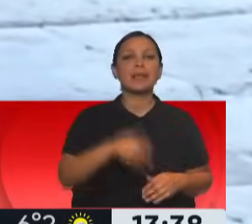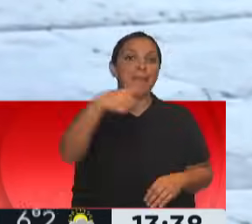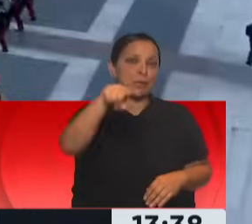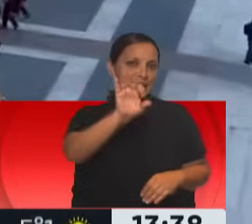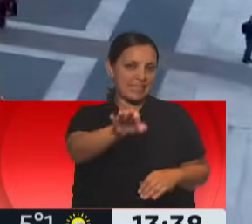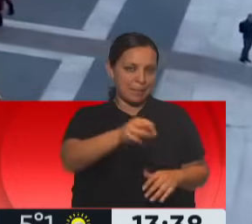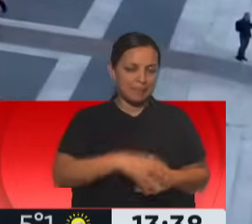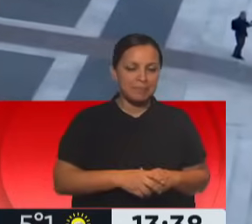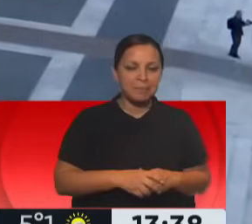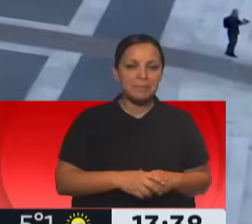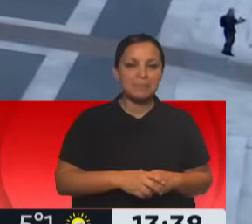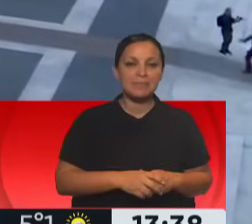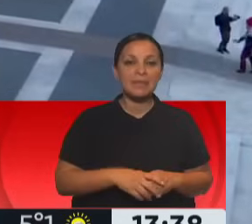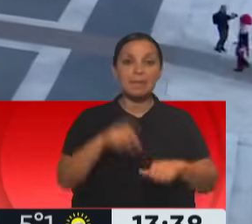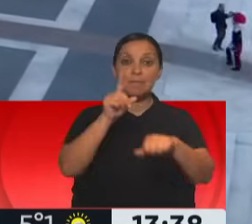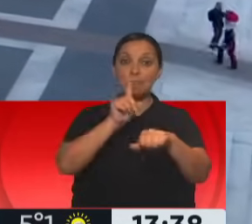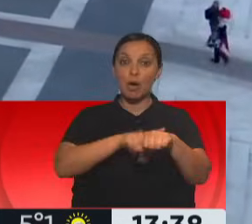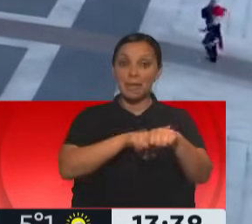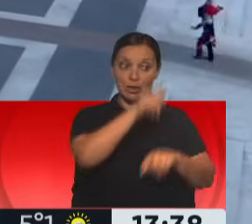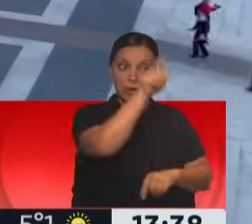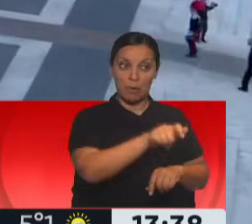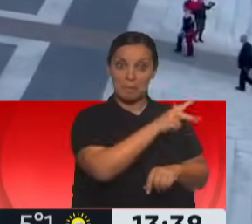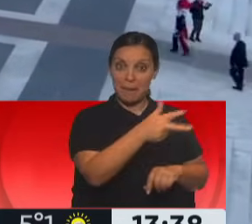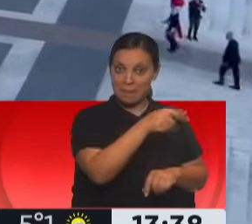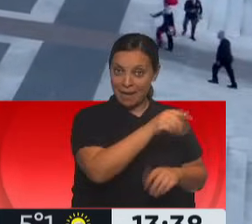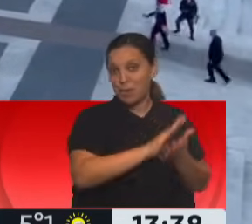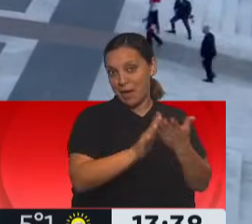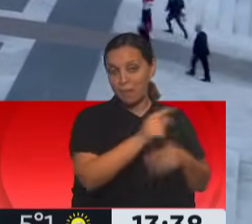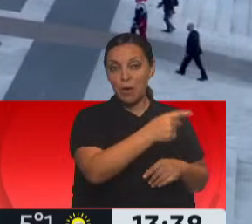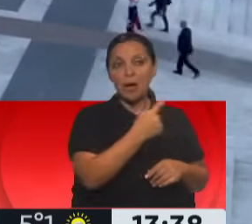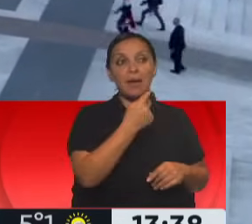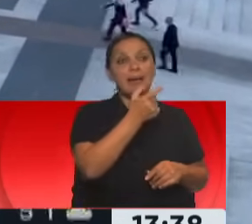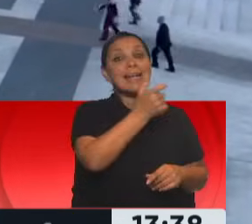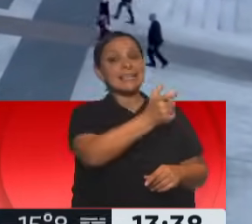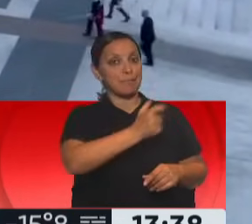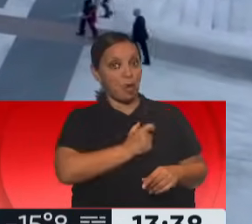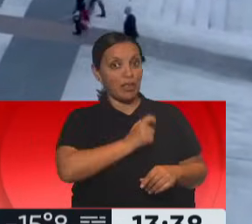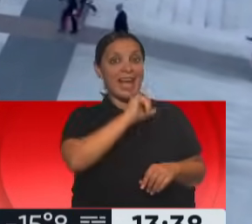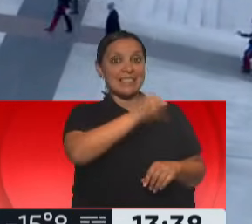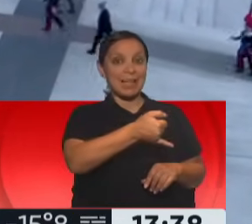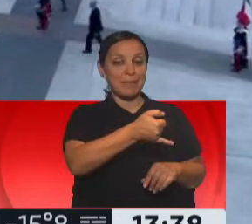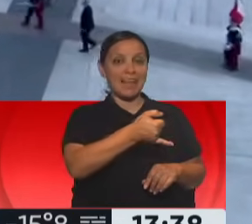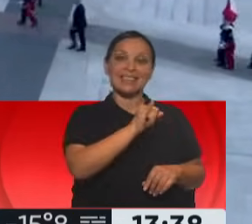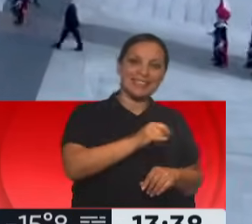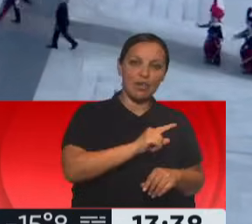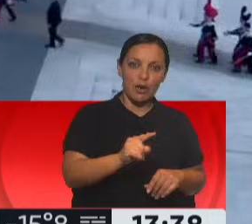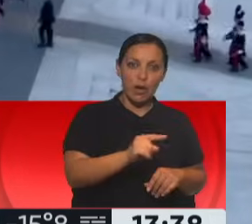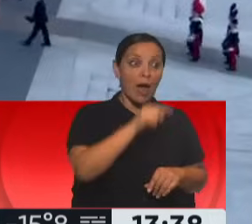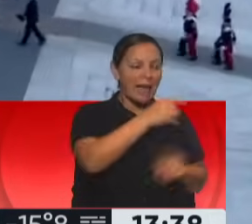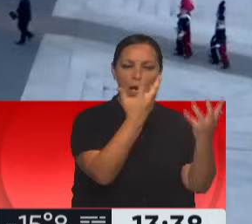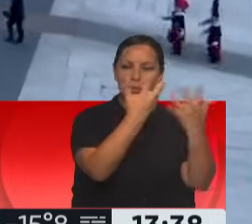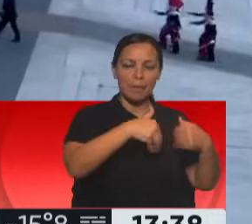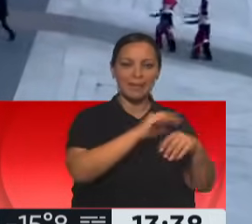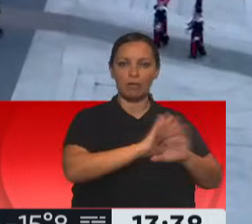cuenta, en cuanto el cardenal responde a la pregunta de si desea aceptar o no el cargo de papa, ya se convierte en